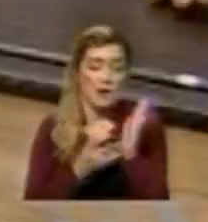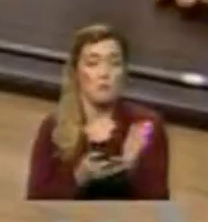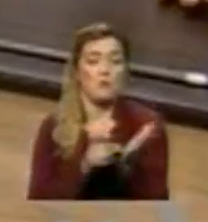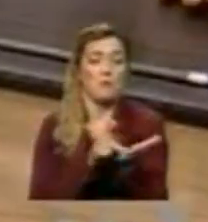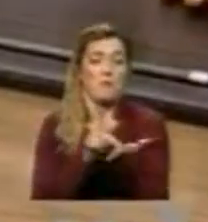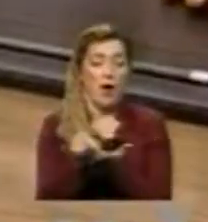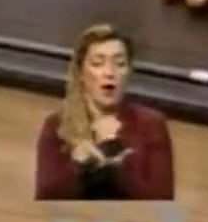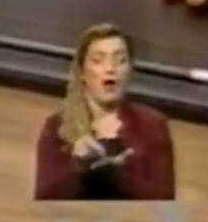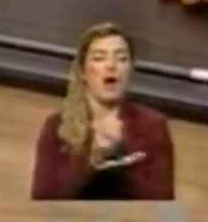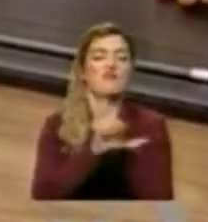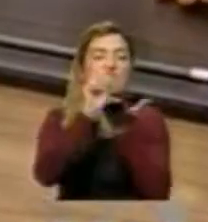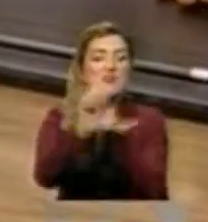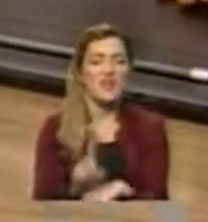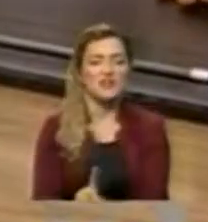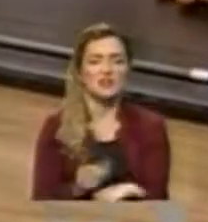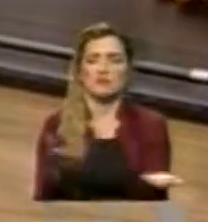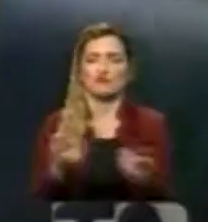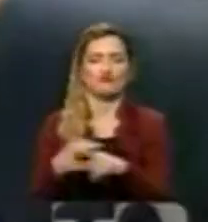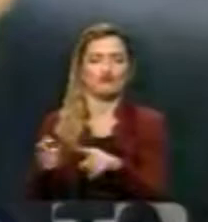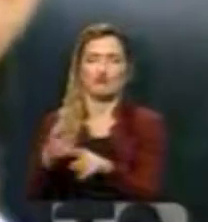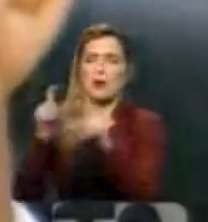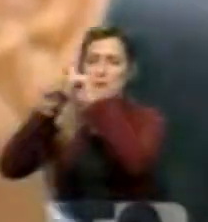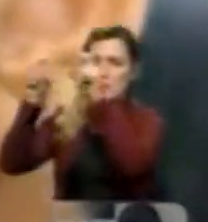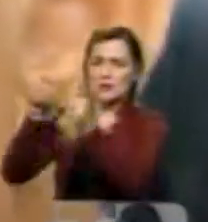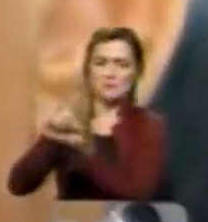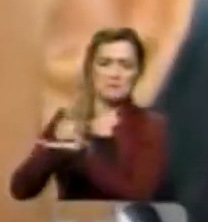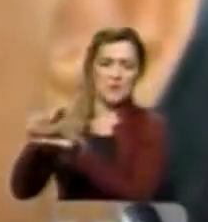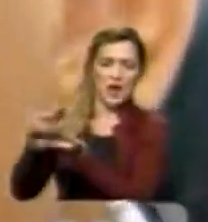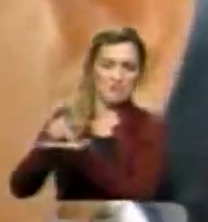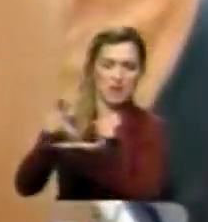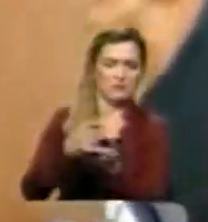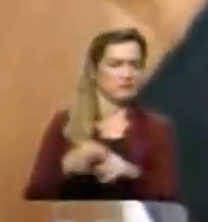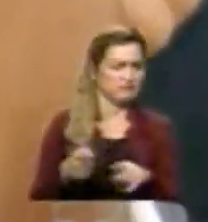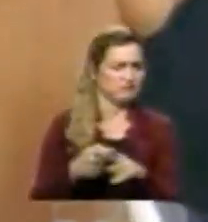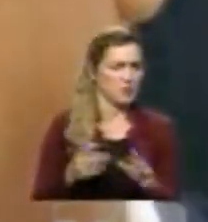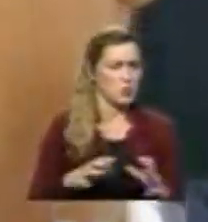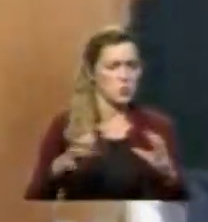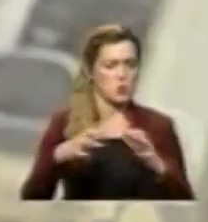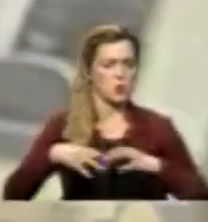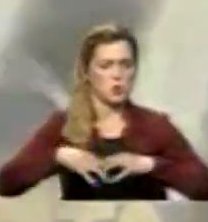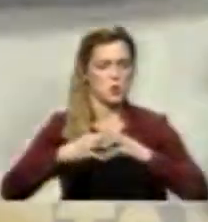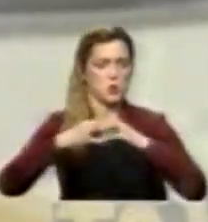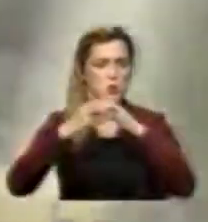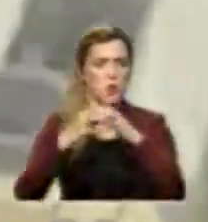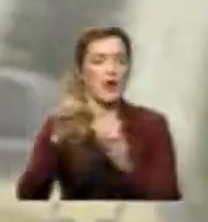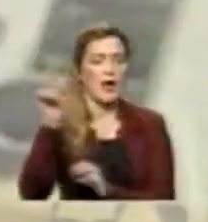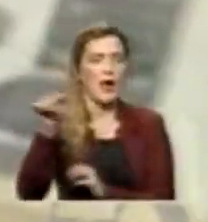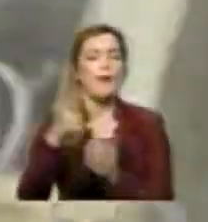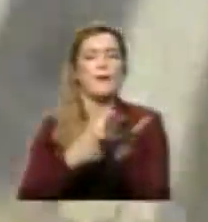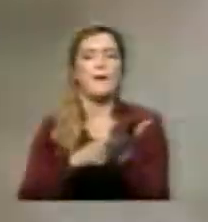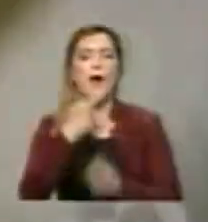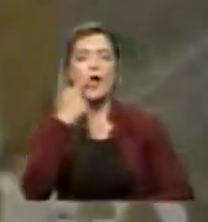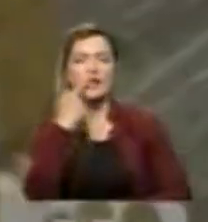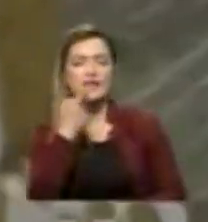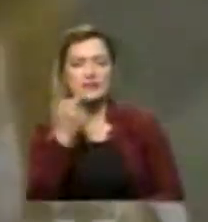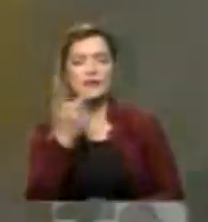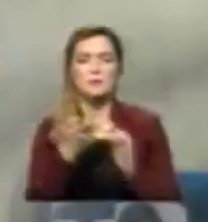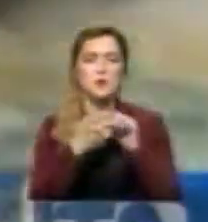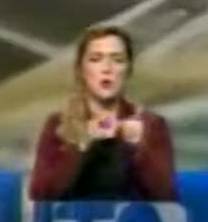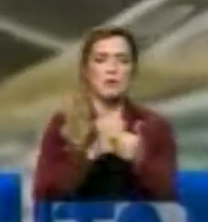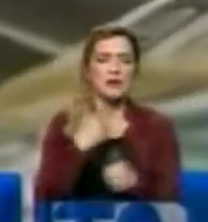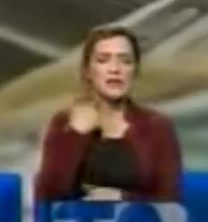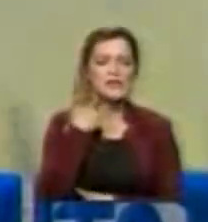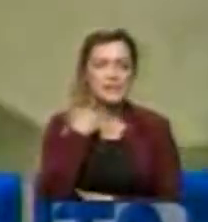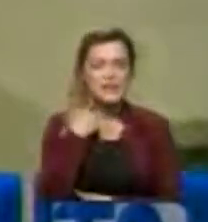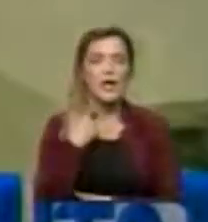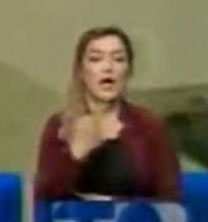cosas. Para el analista económico Fidel Márquez, son varios los factores que mantienen los números rojos, entre ellos que el verdadero recorte al tamaño